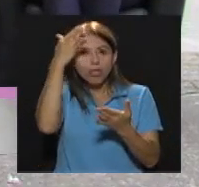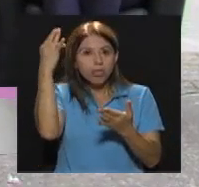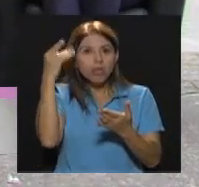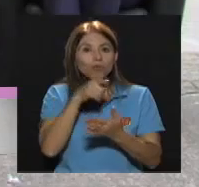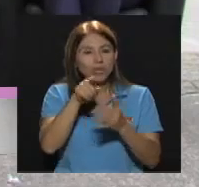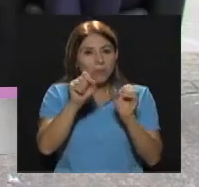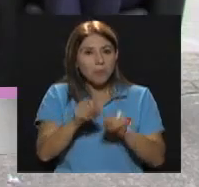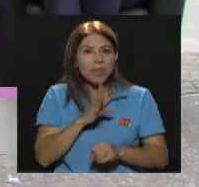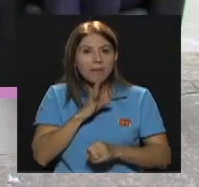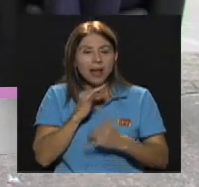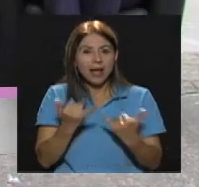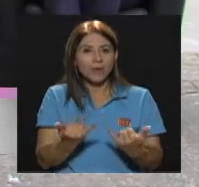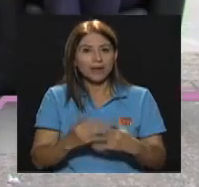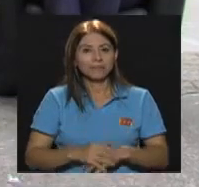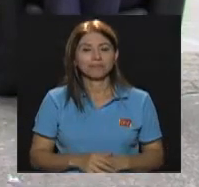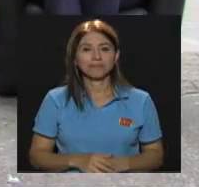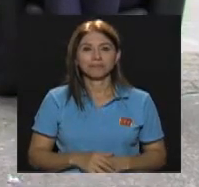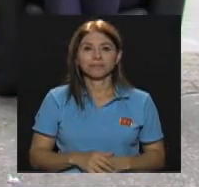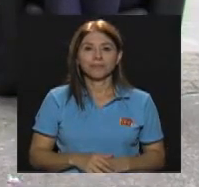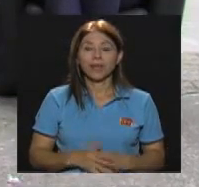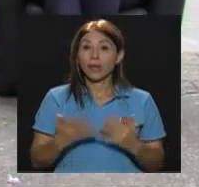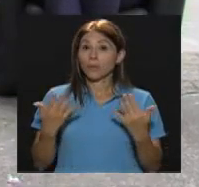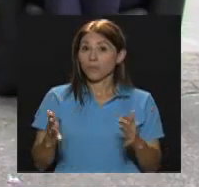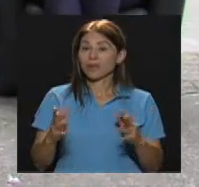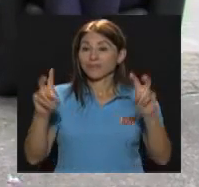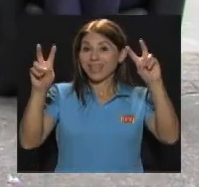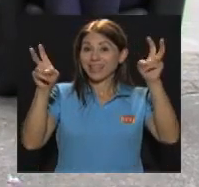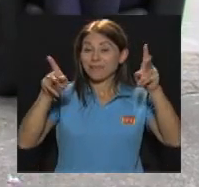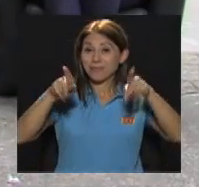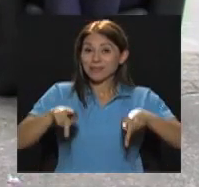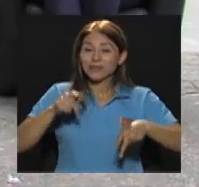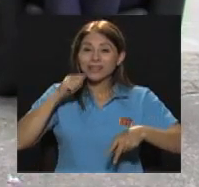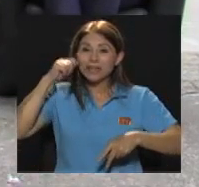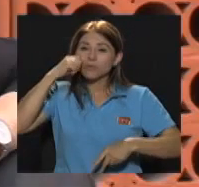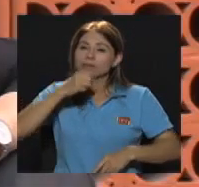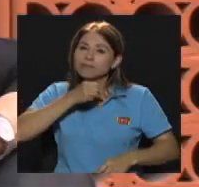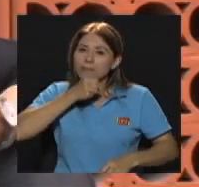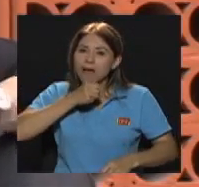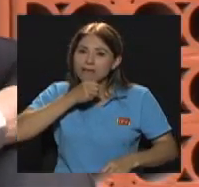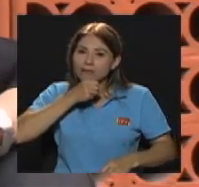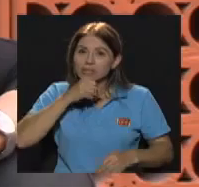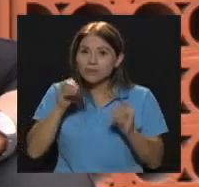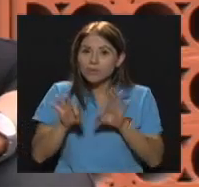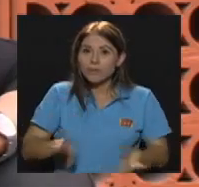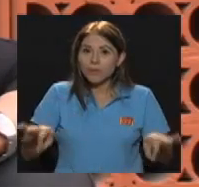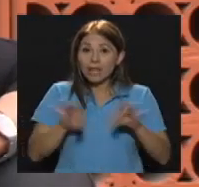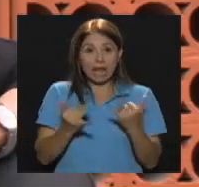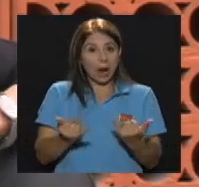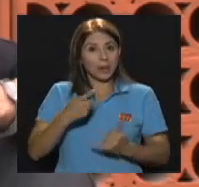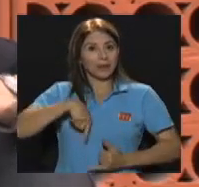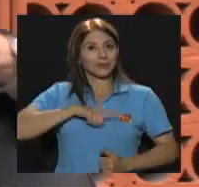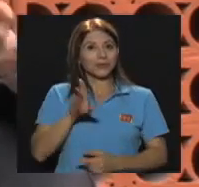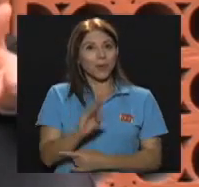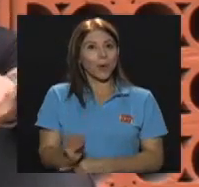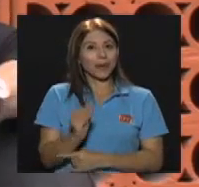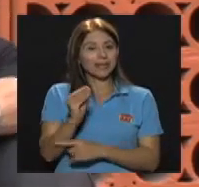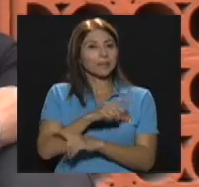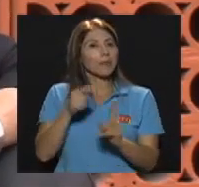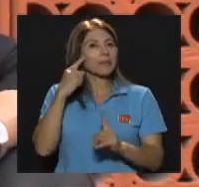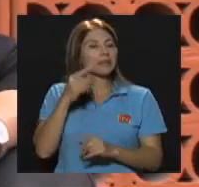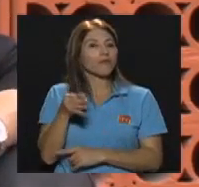pueda abordarlo en este momento. Bueno, el tema de los adultos mayores me parece que es importante. Somos jóvenes ahora, pero seremos